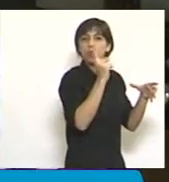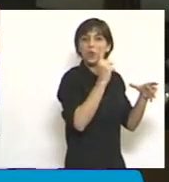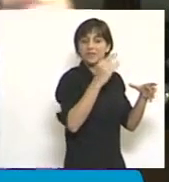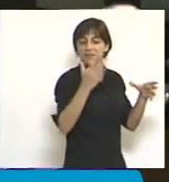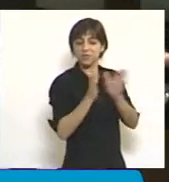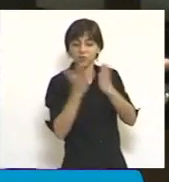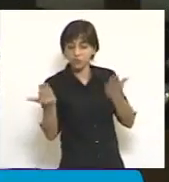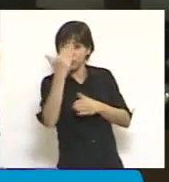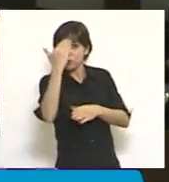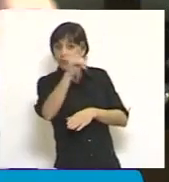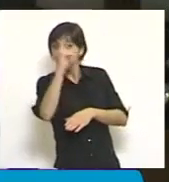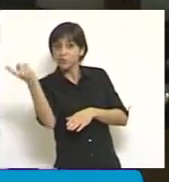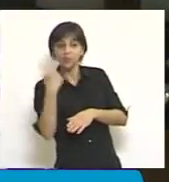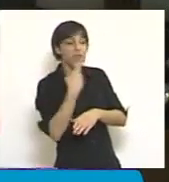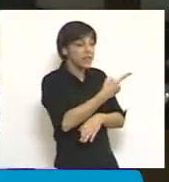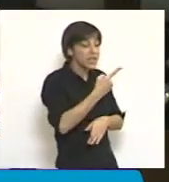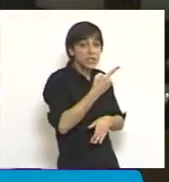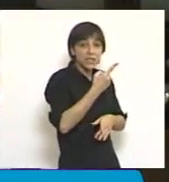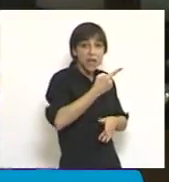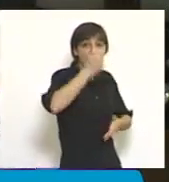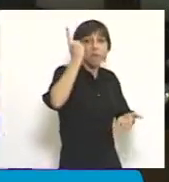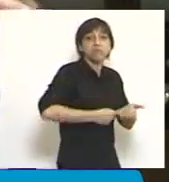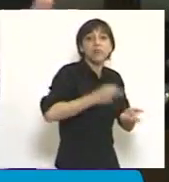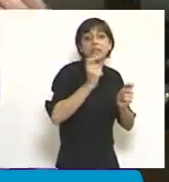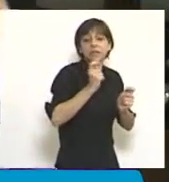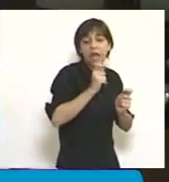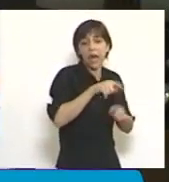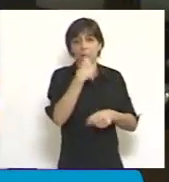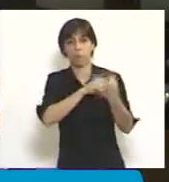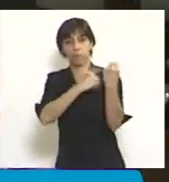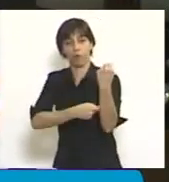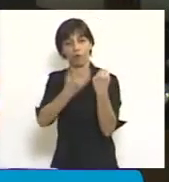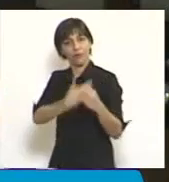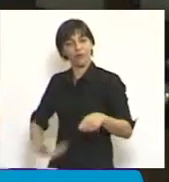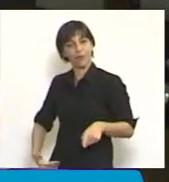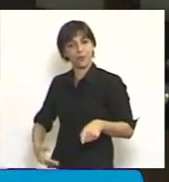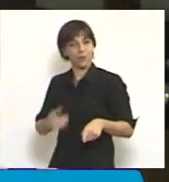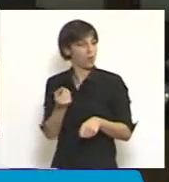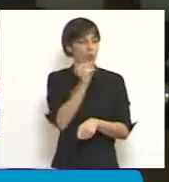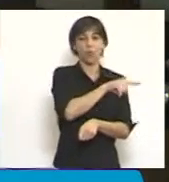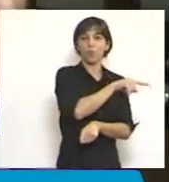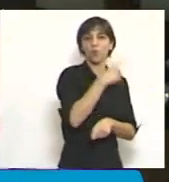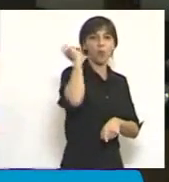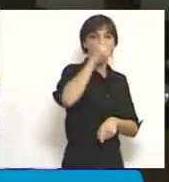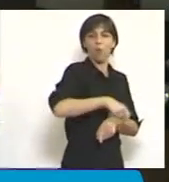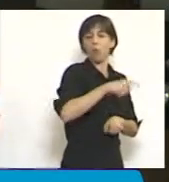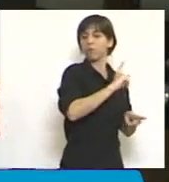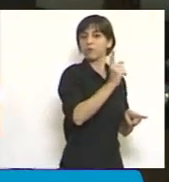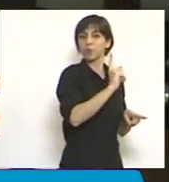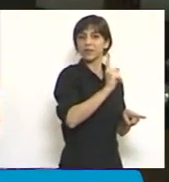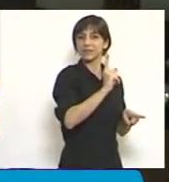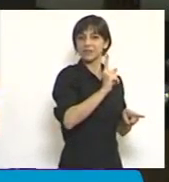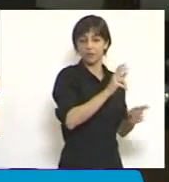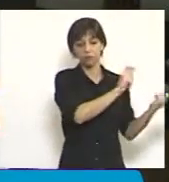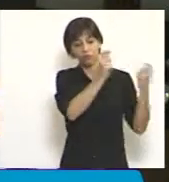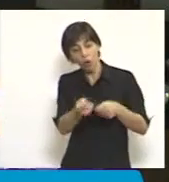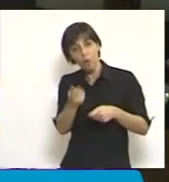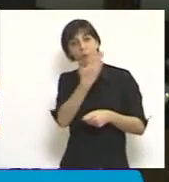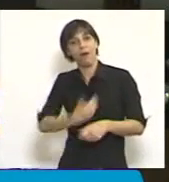Senado para que el Senado preste ese acuerdo. Pero después la designación la resuelve el Consejo de la Magistratura,